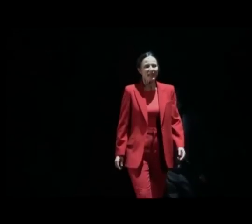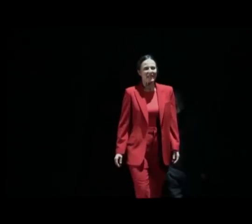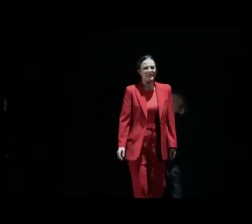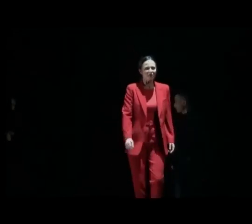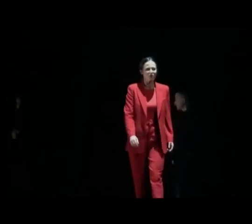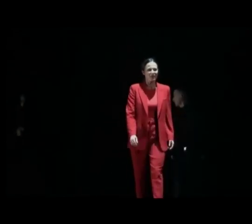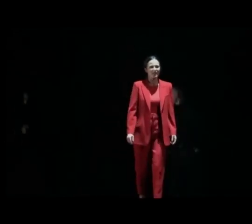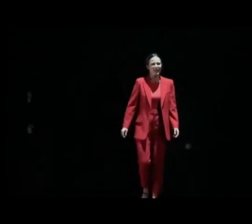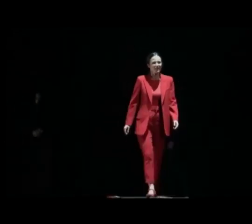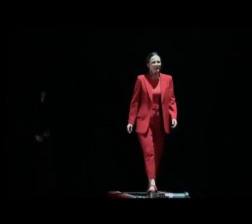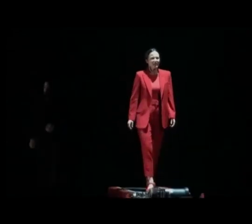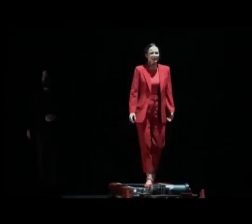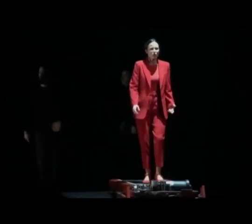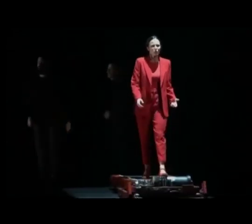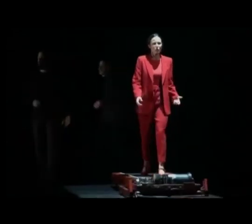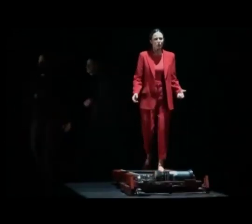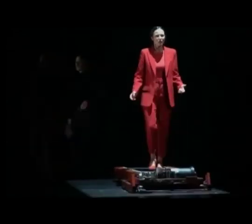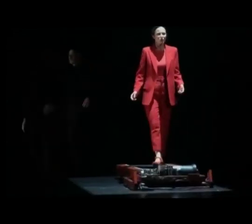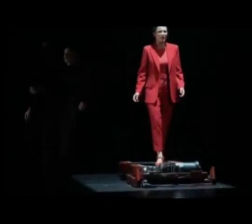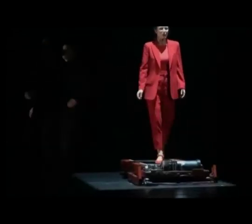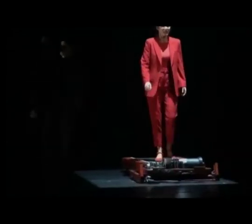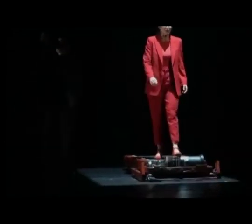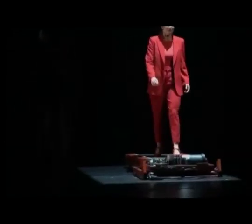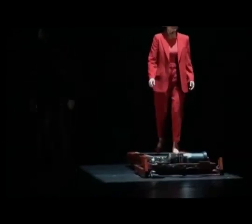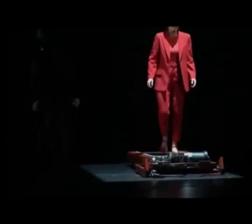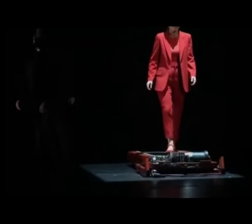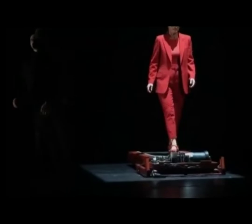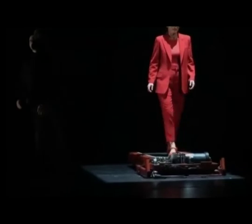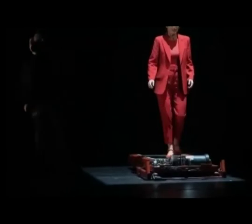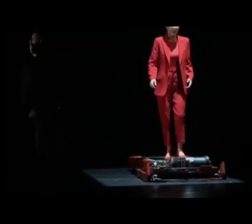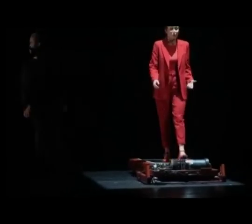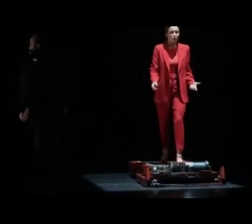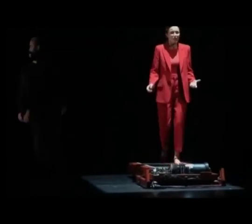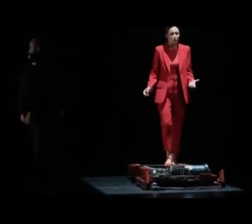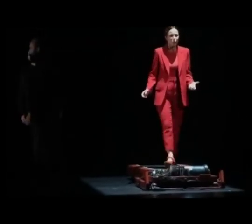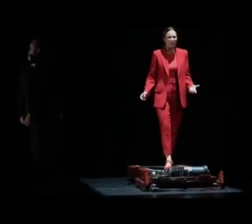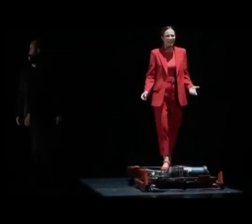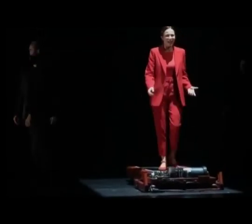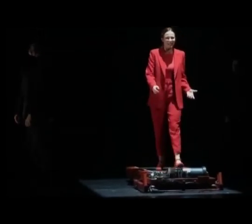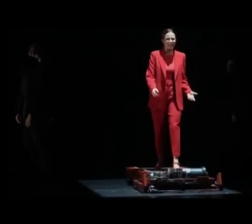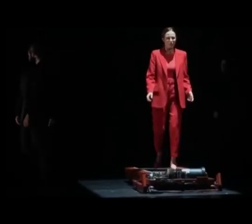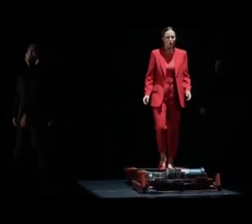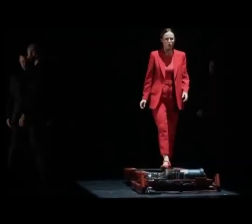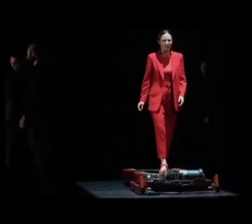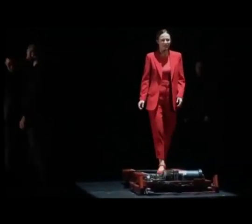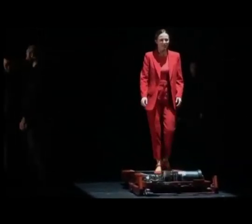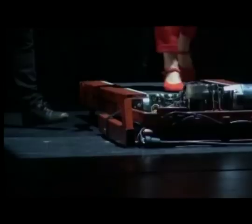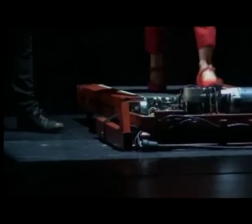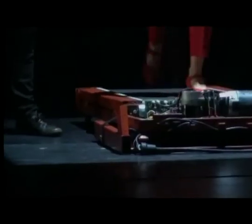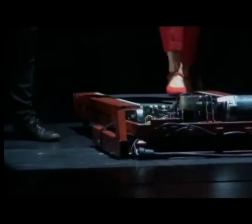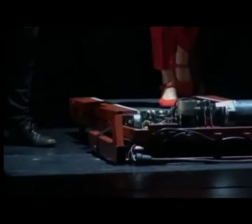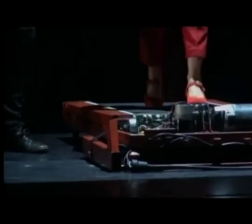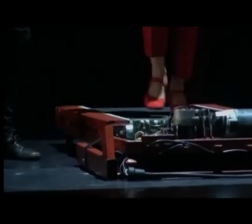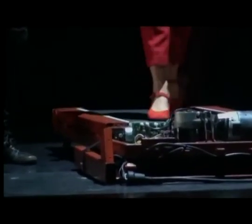de la Historia. La papisa Juana, a Juana de Arco, a Juana la Loca, a Sor Juana Inés de la Cruz o a Juana Doña, y se